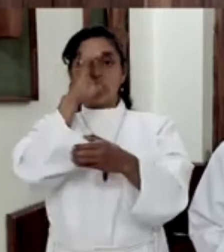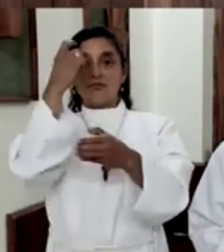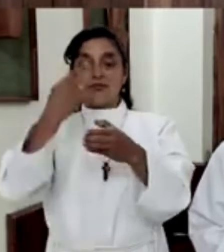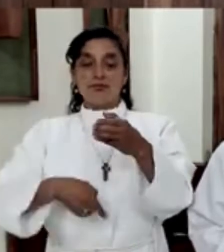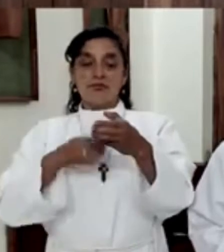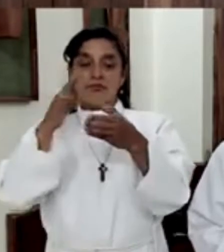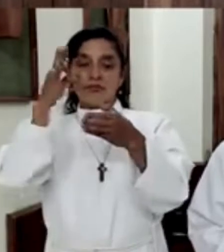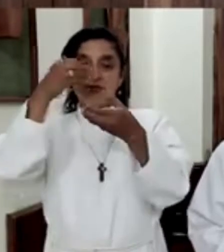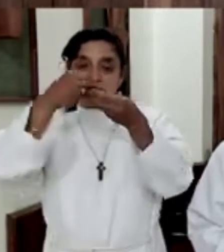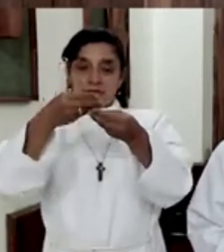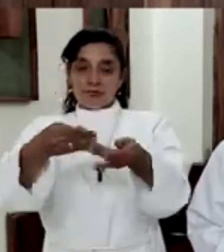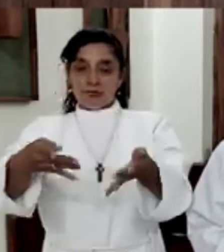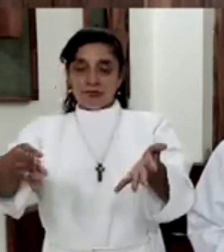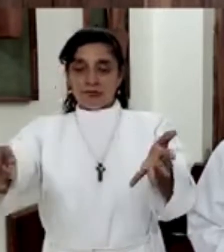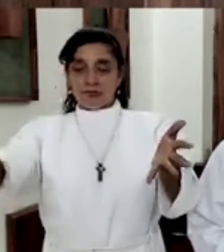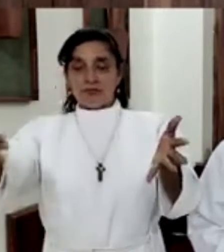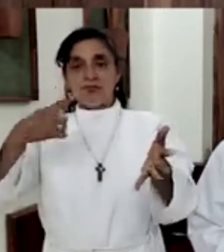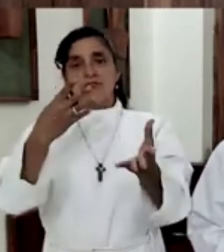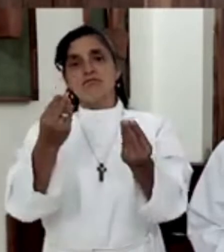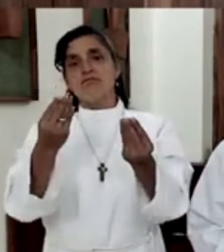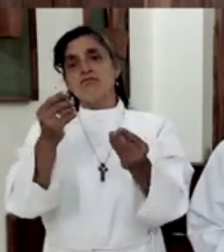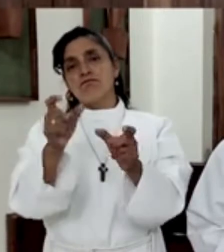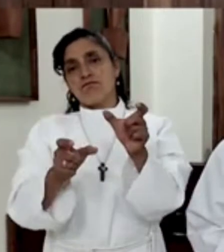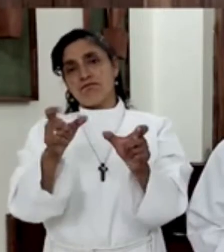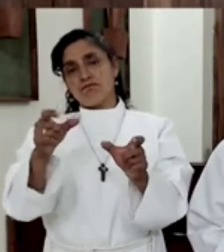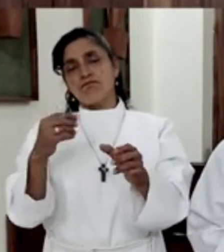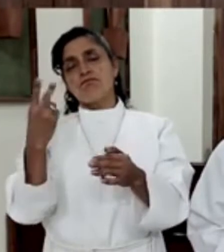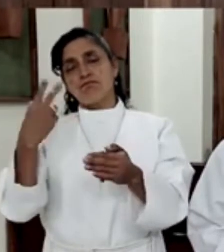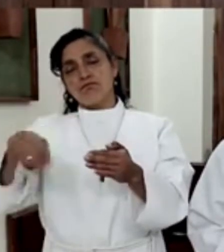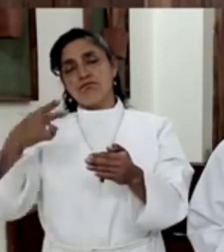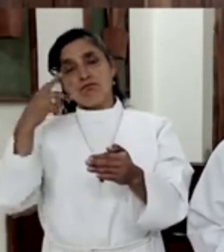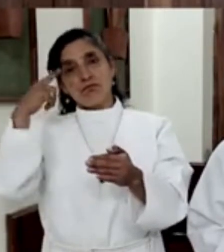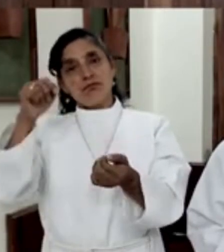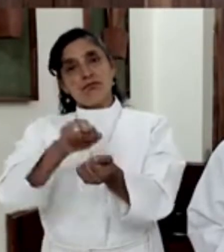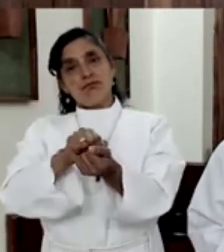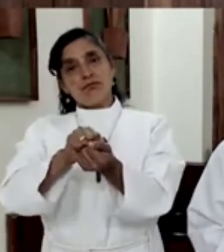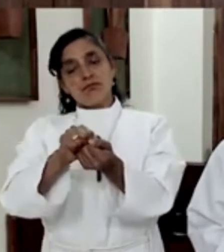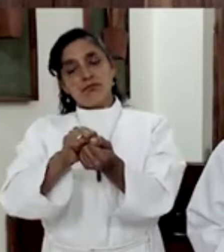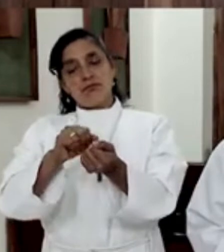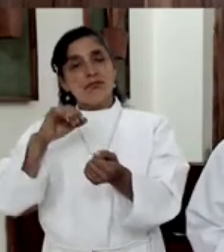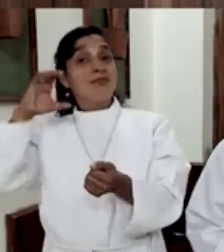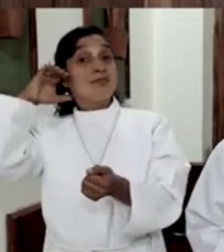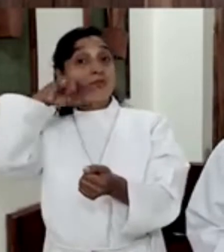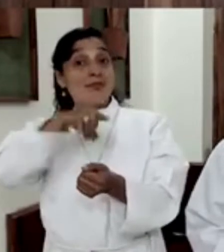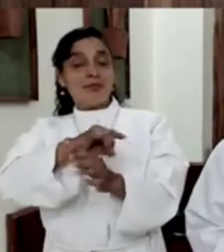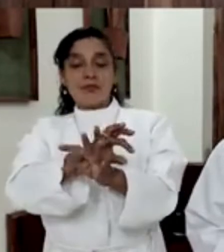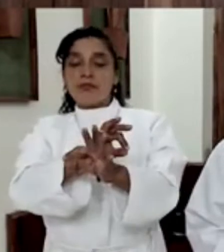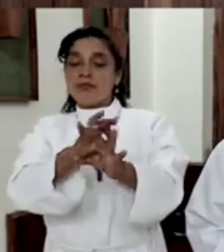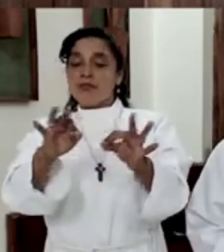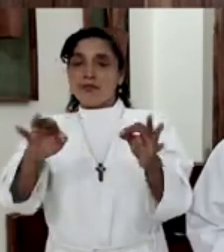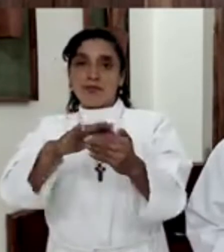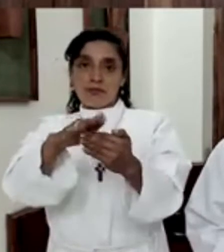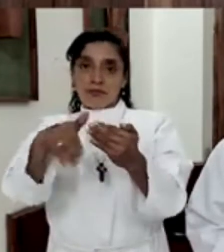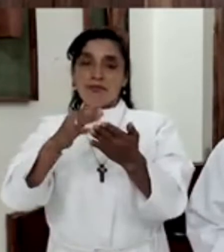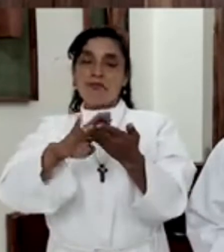eterna, que será derramada por ustedes y por muchos, para el perdón de los